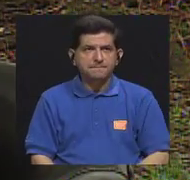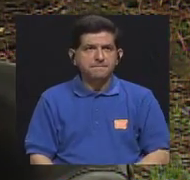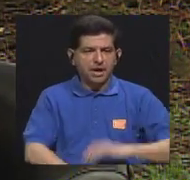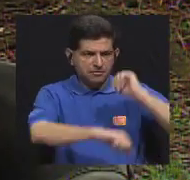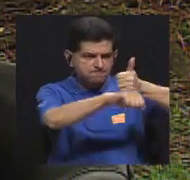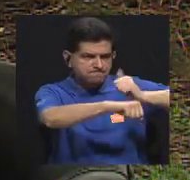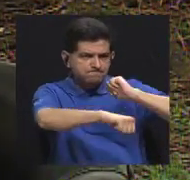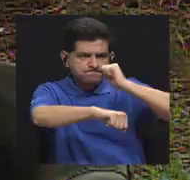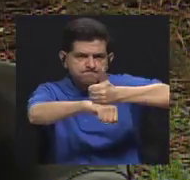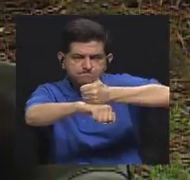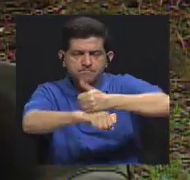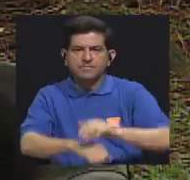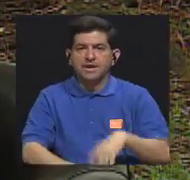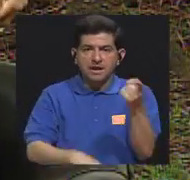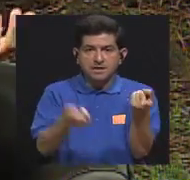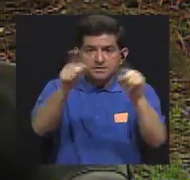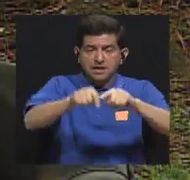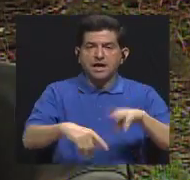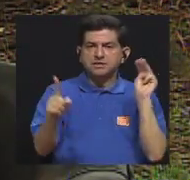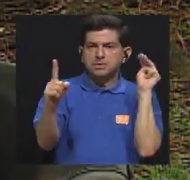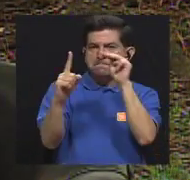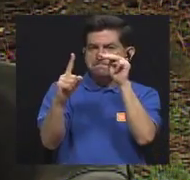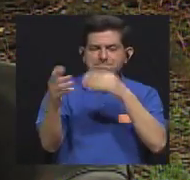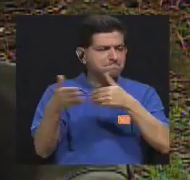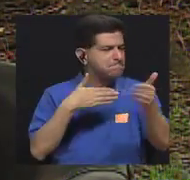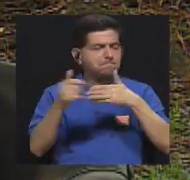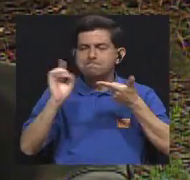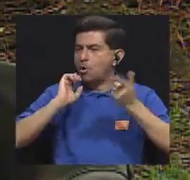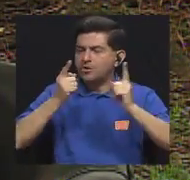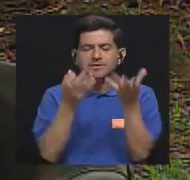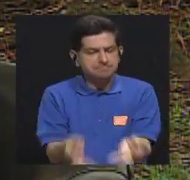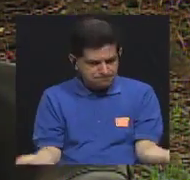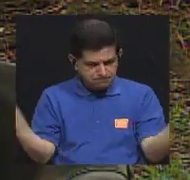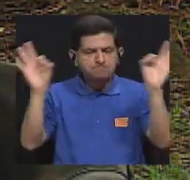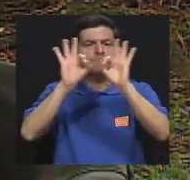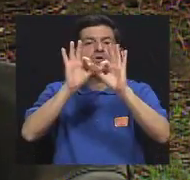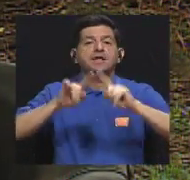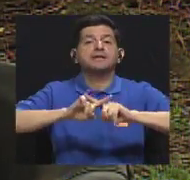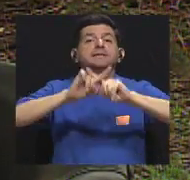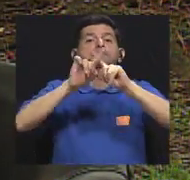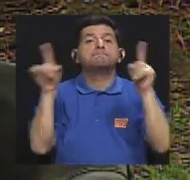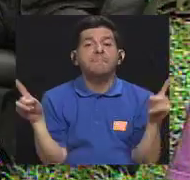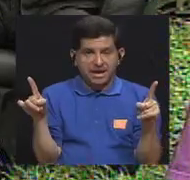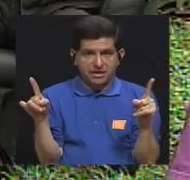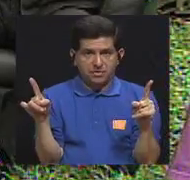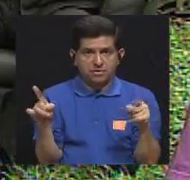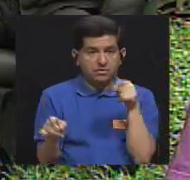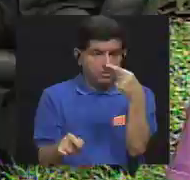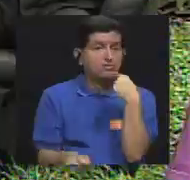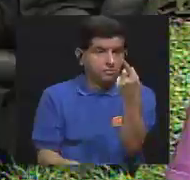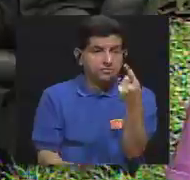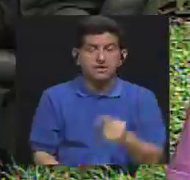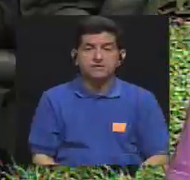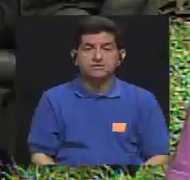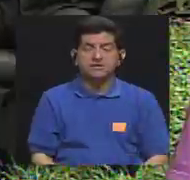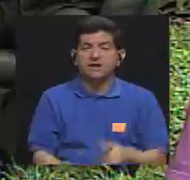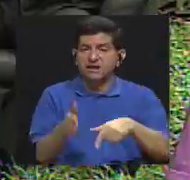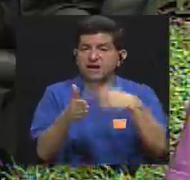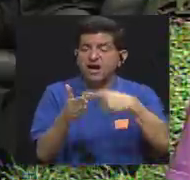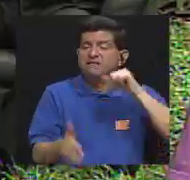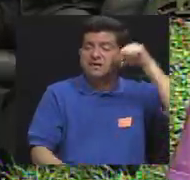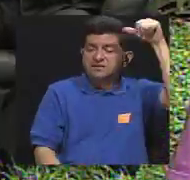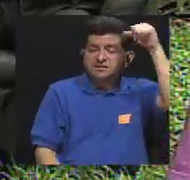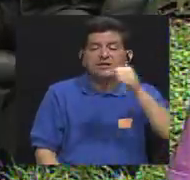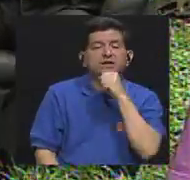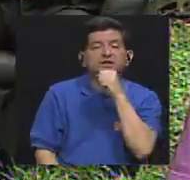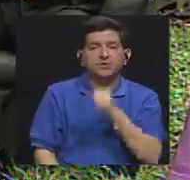que estipulemos, establezcamos metas, no importa cuáles sean, son importantes. Pero sí, como decías, muchas